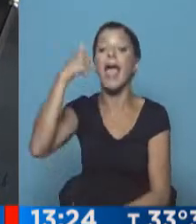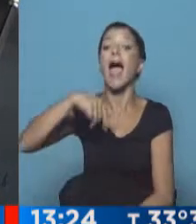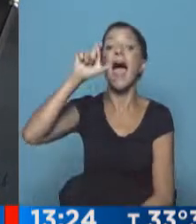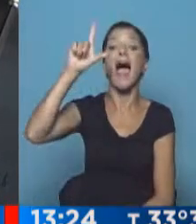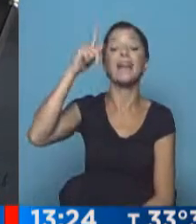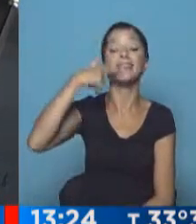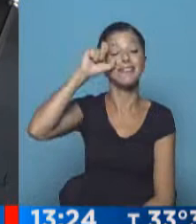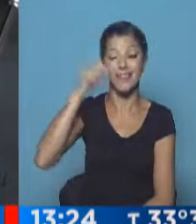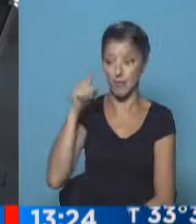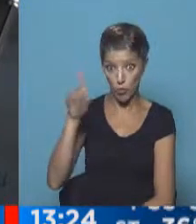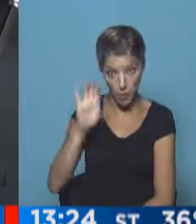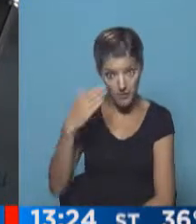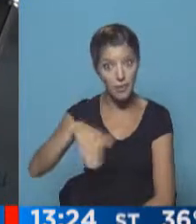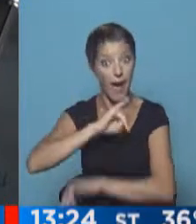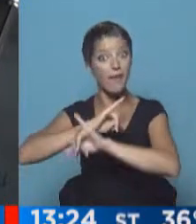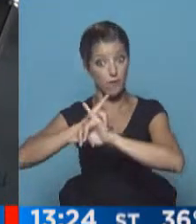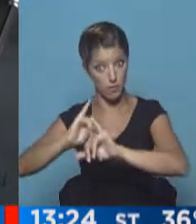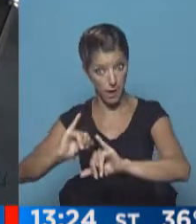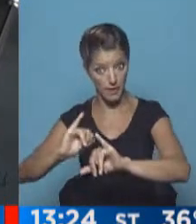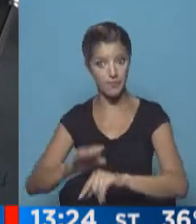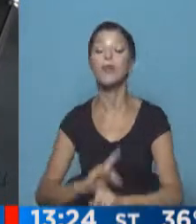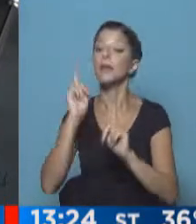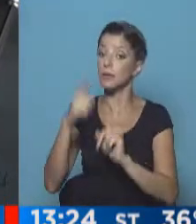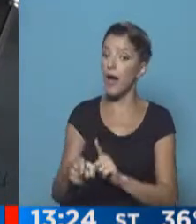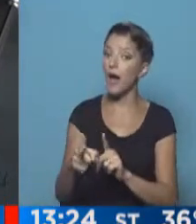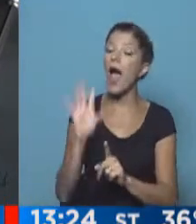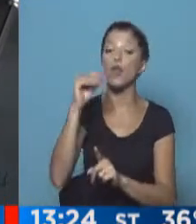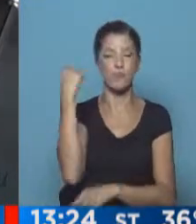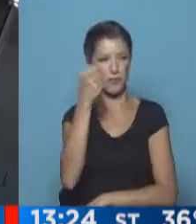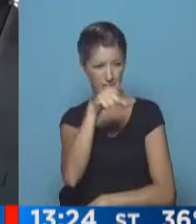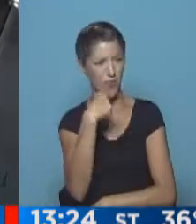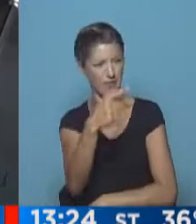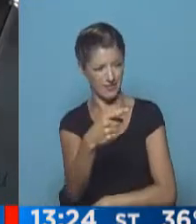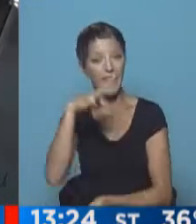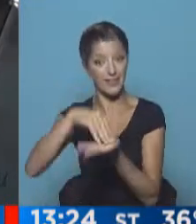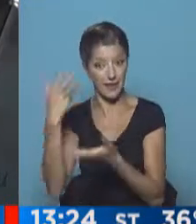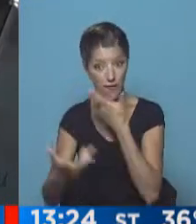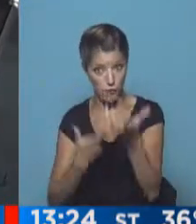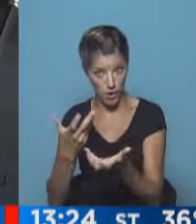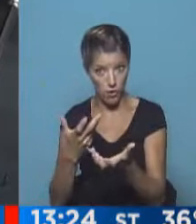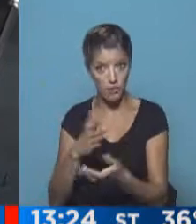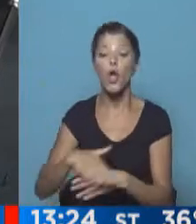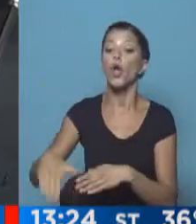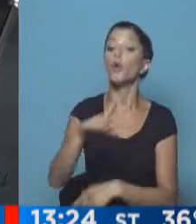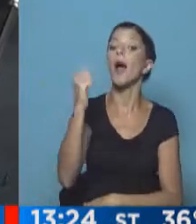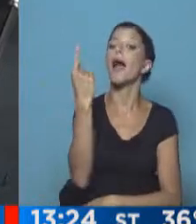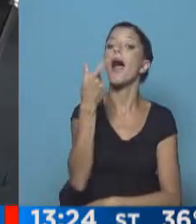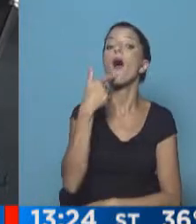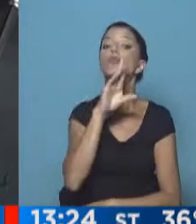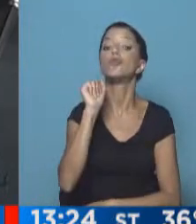y haber retroactiva disposición y una cosa fundamental decía que era de uso a la tierra del fuego la zona austral vivíamos con un